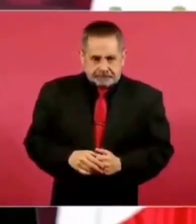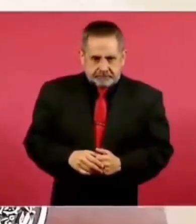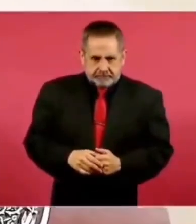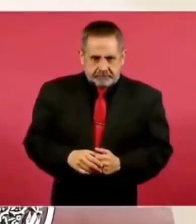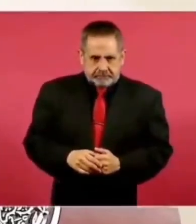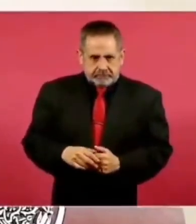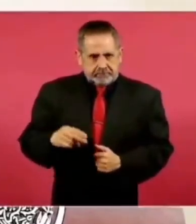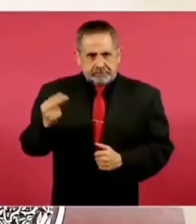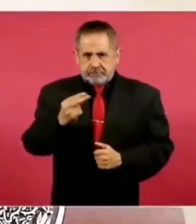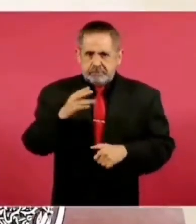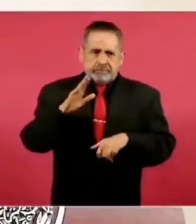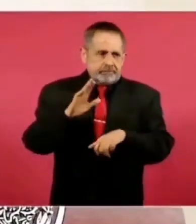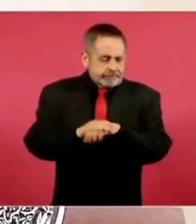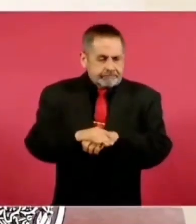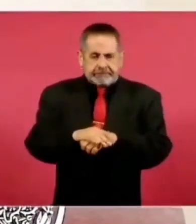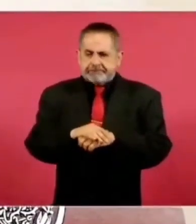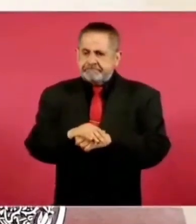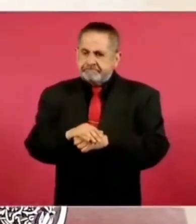más fuerza de trabajo